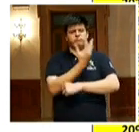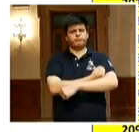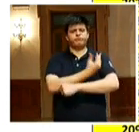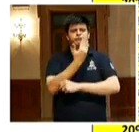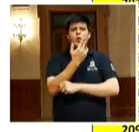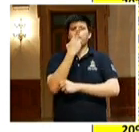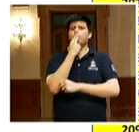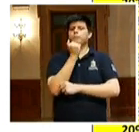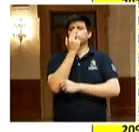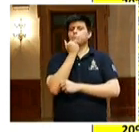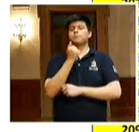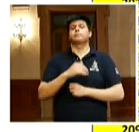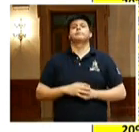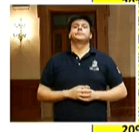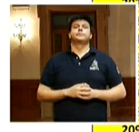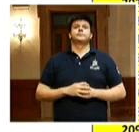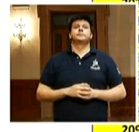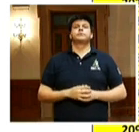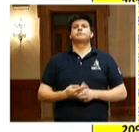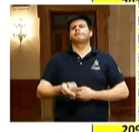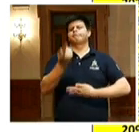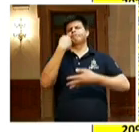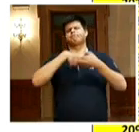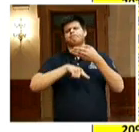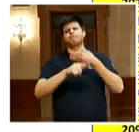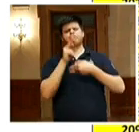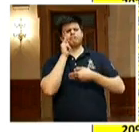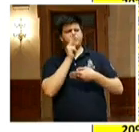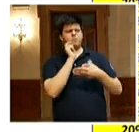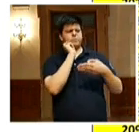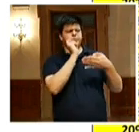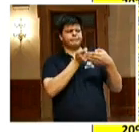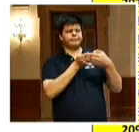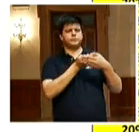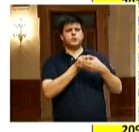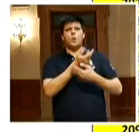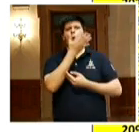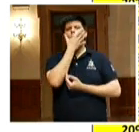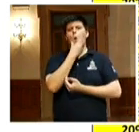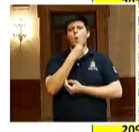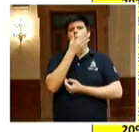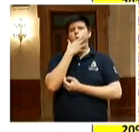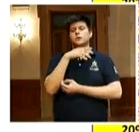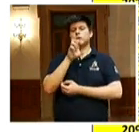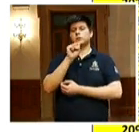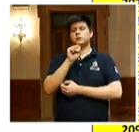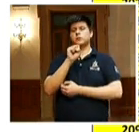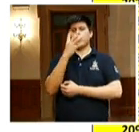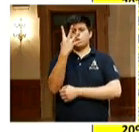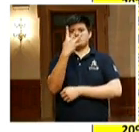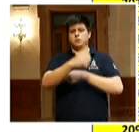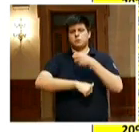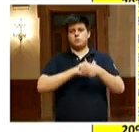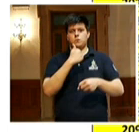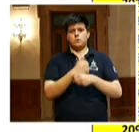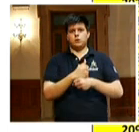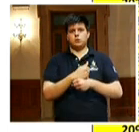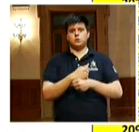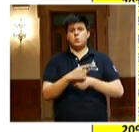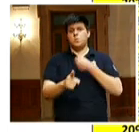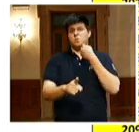diabetes mellitus el siguiente caso un masculino de 64 años de edad con cirrosis